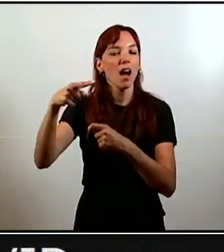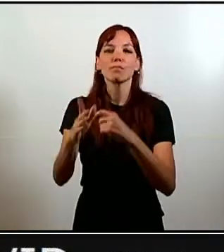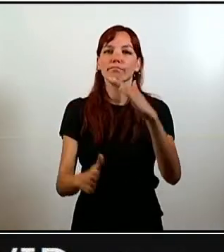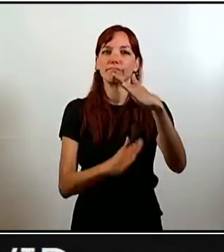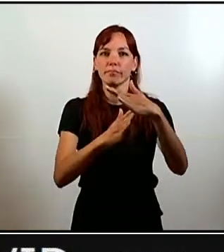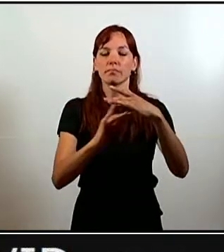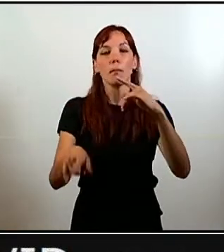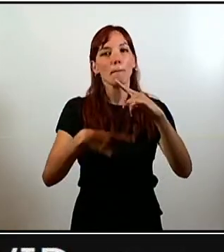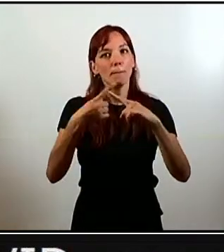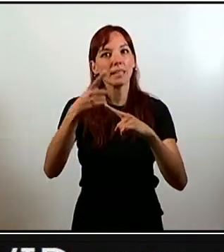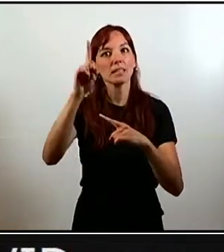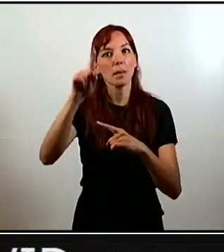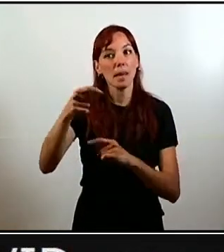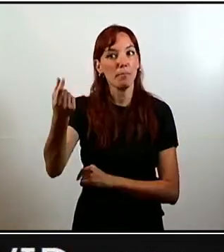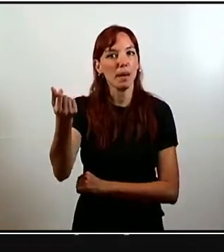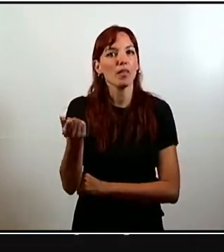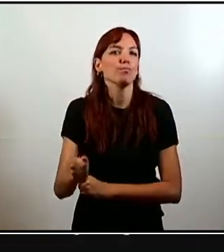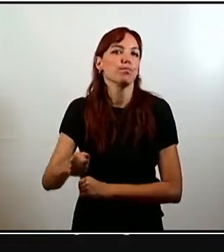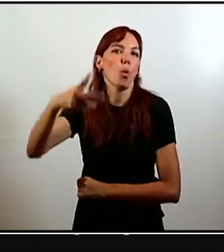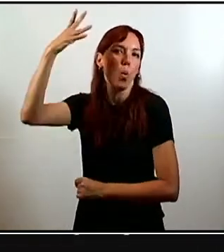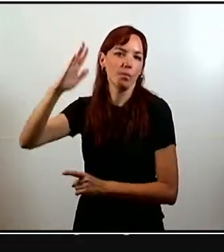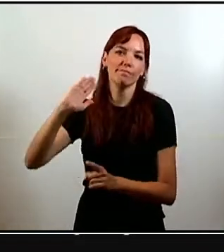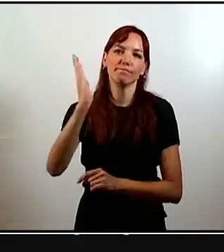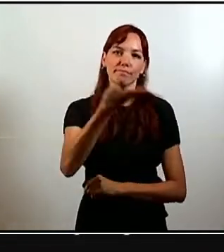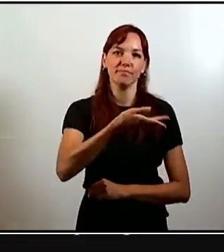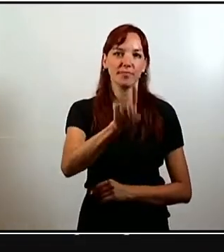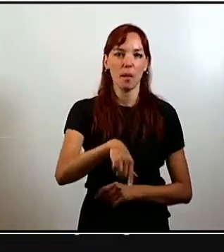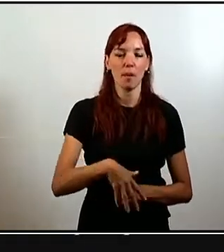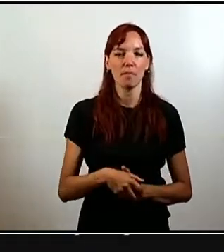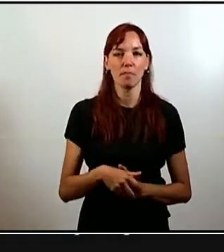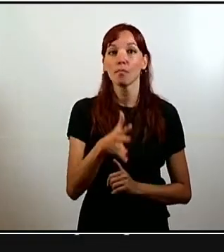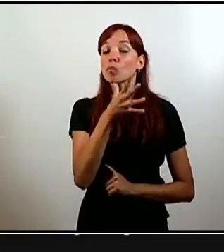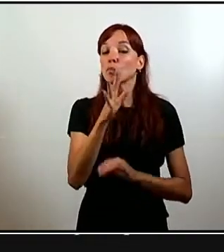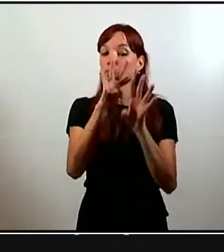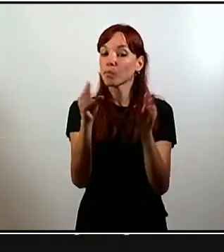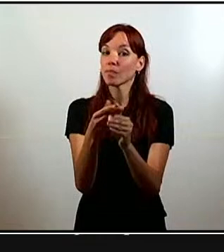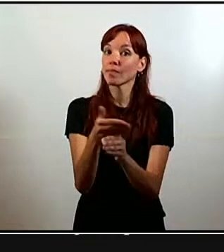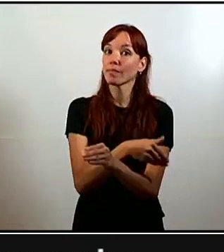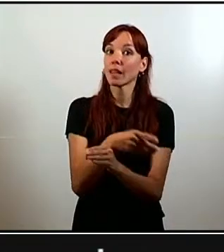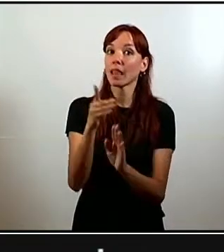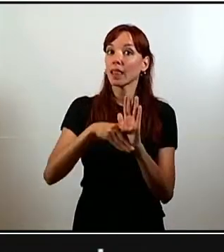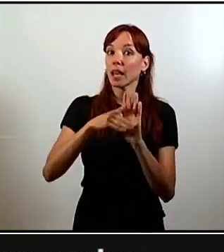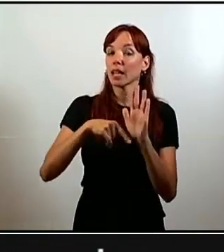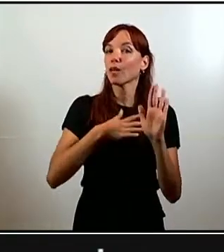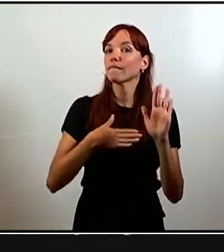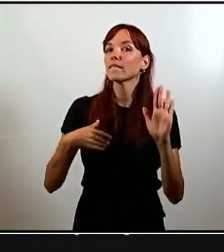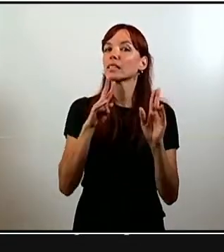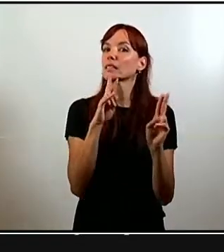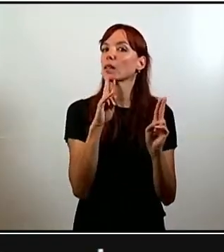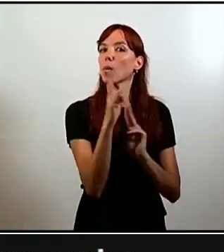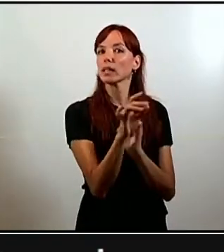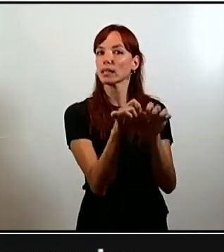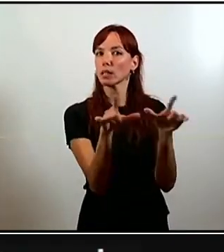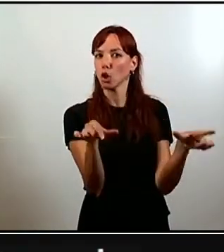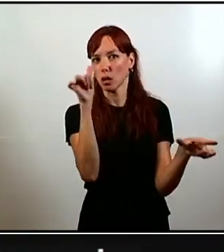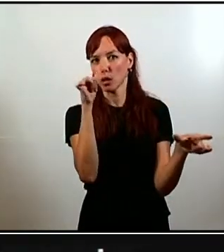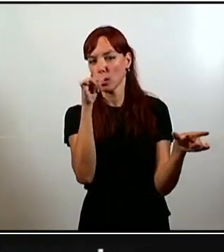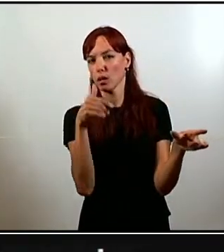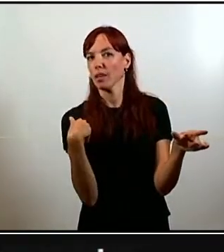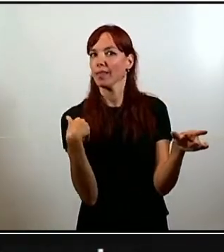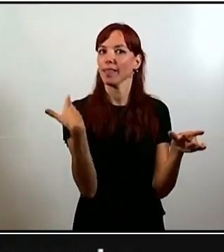aumento desmedido de la inflación. Con este decreto lo que queremos es dar respuesta al sector con el que ya